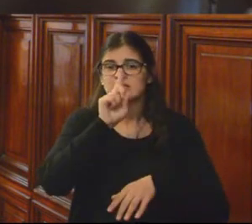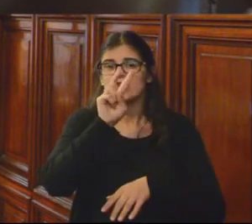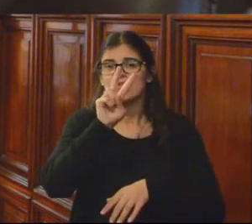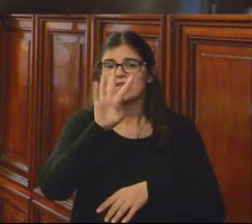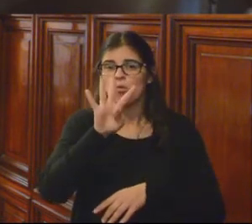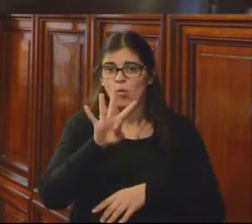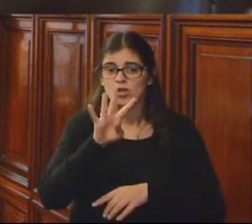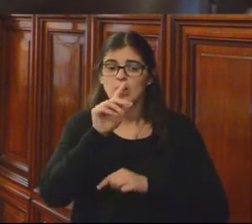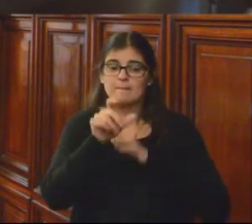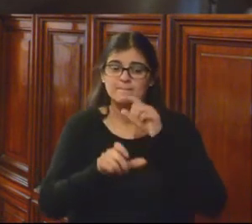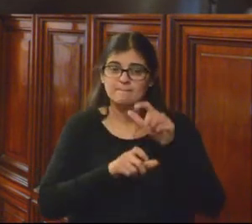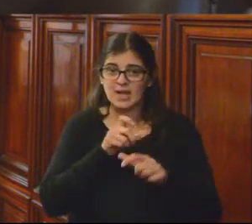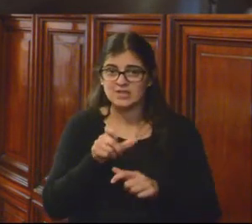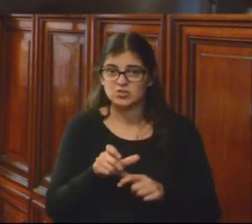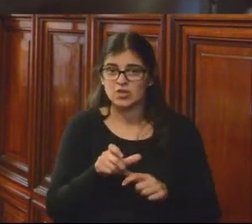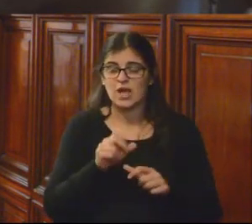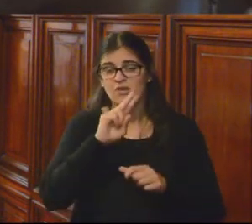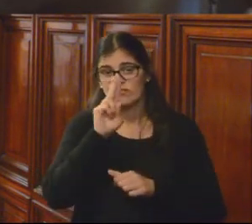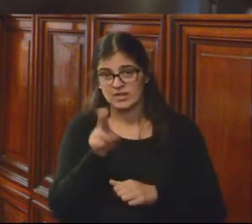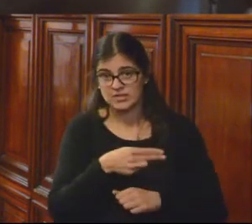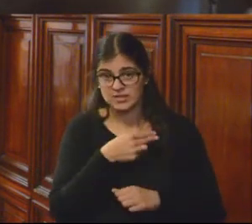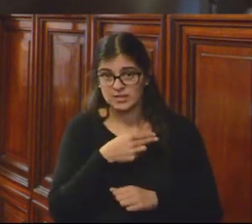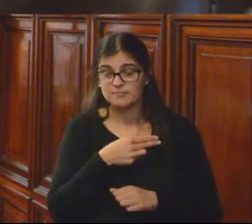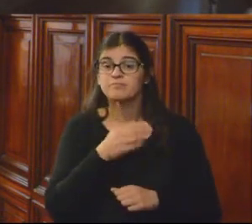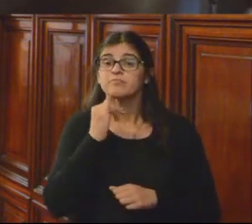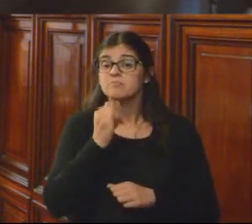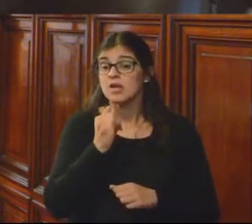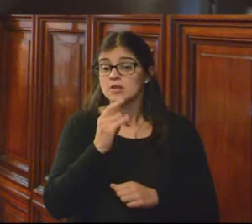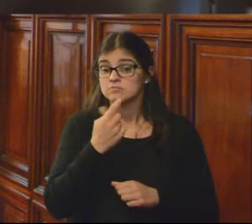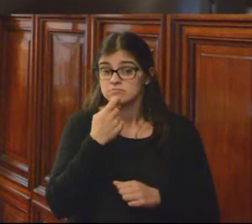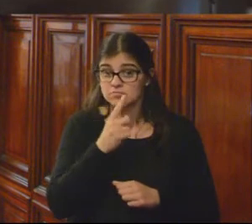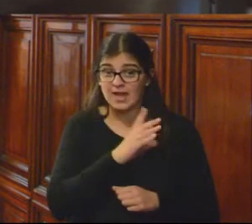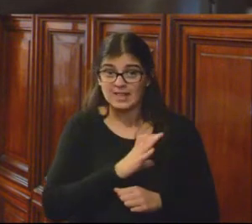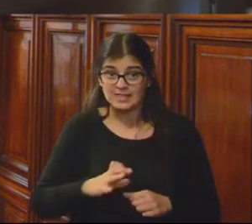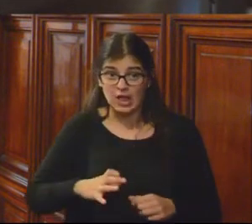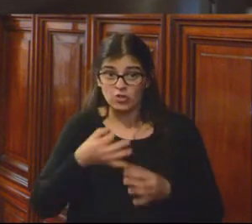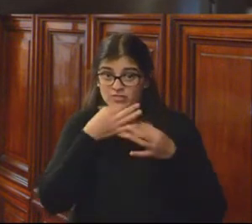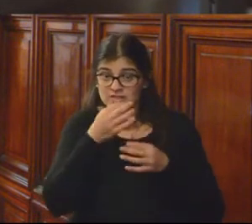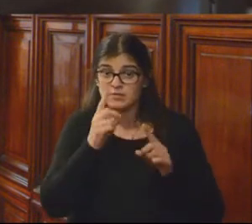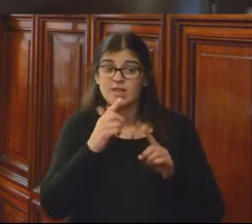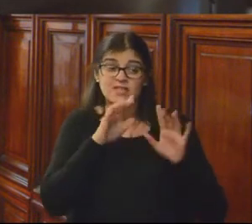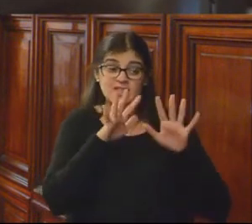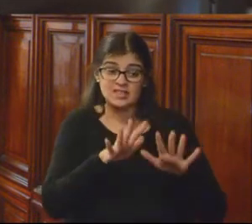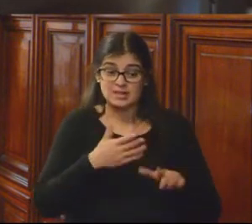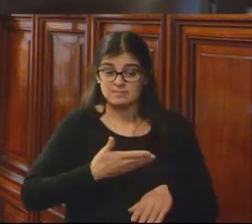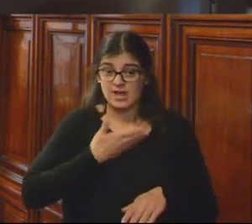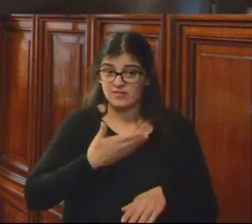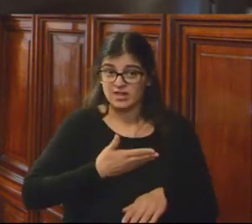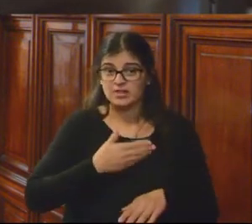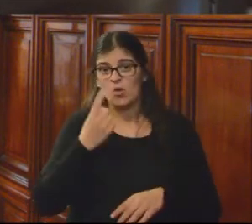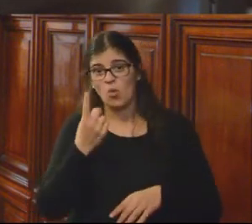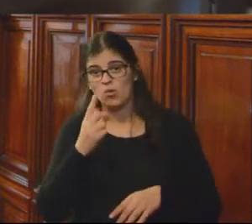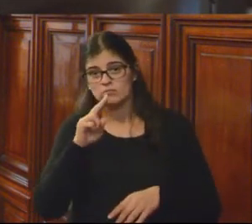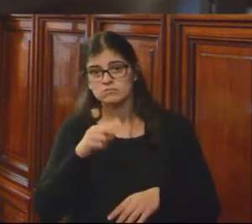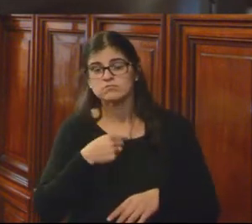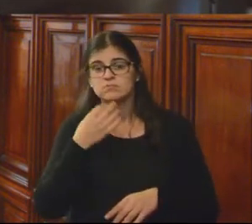124 personas fallecidas, y según las propias cifras del Estado, de cada 10 manifestantes, un policía.